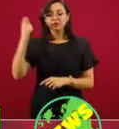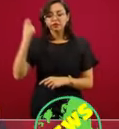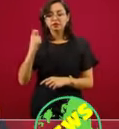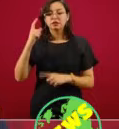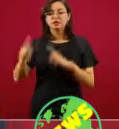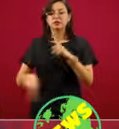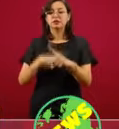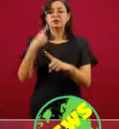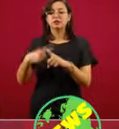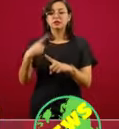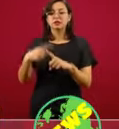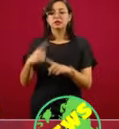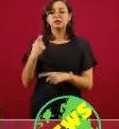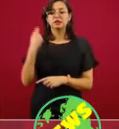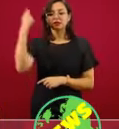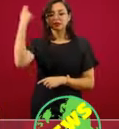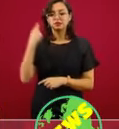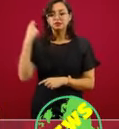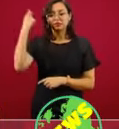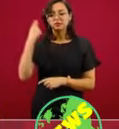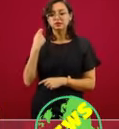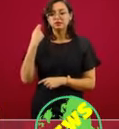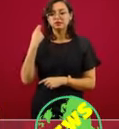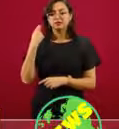están recibiendo las becas.